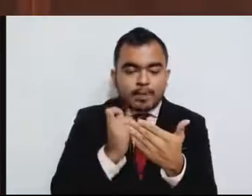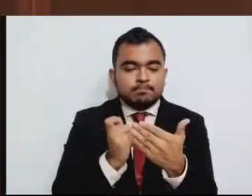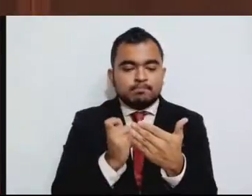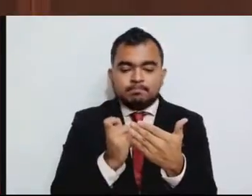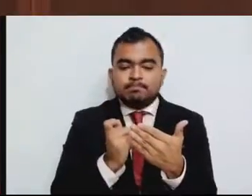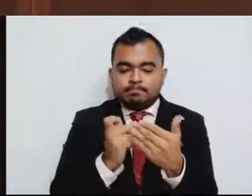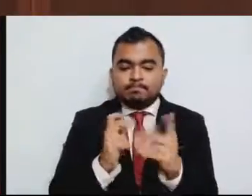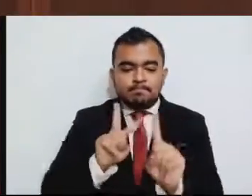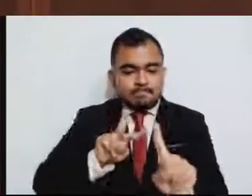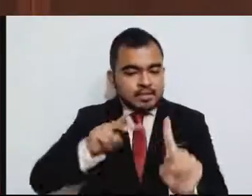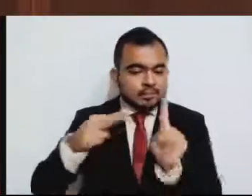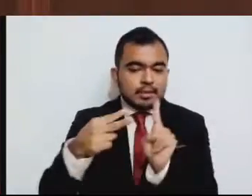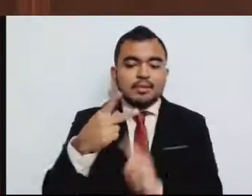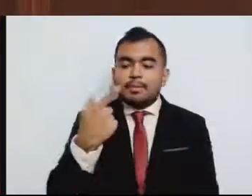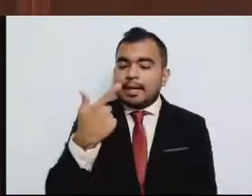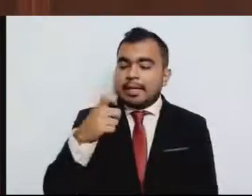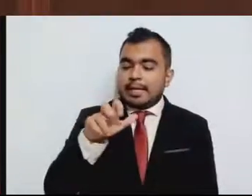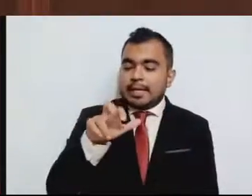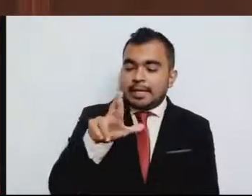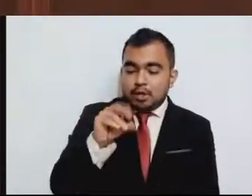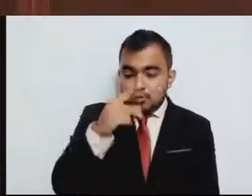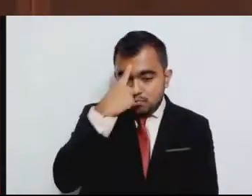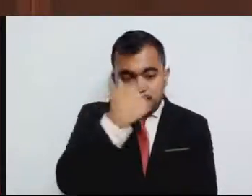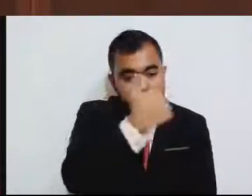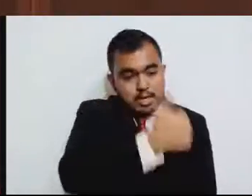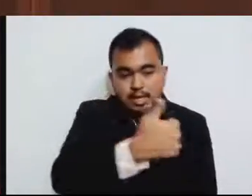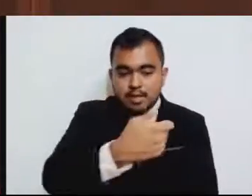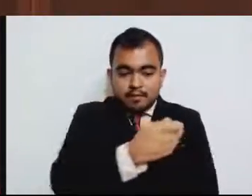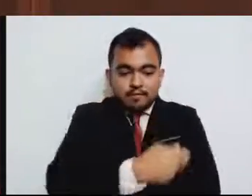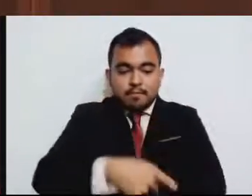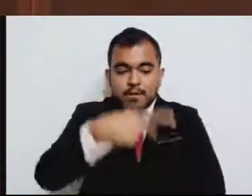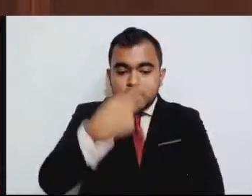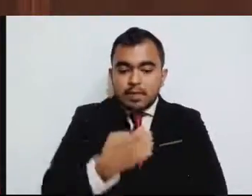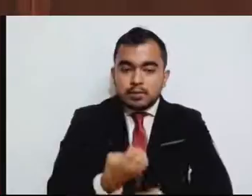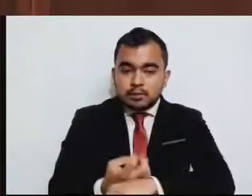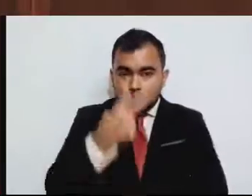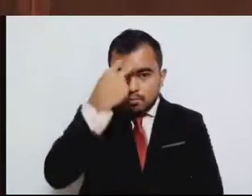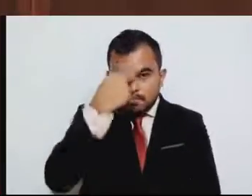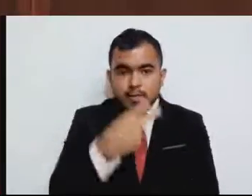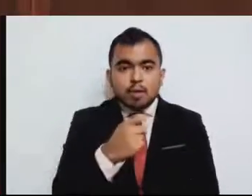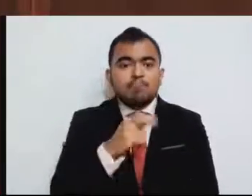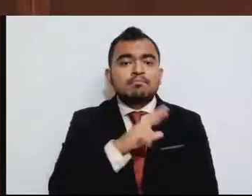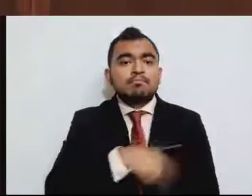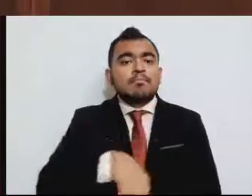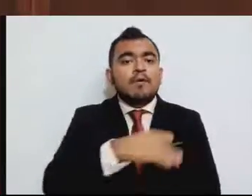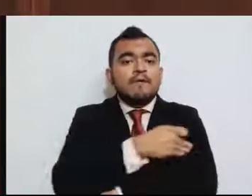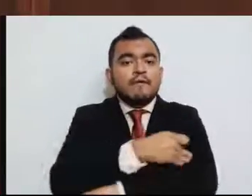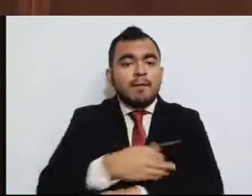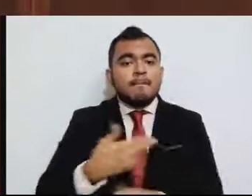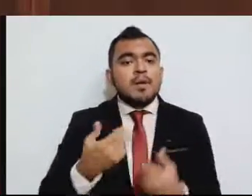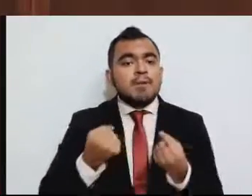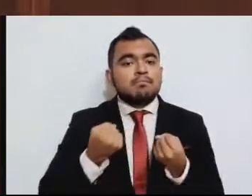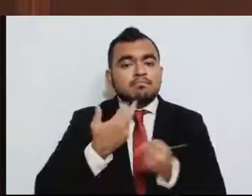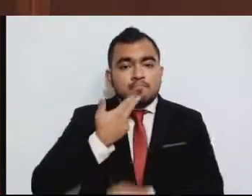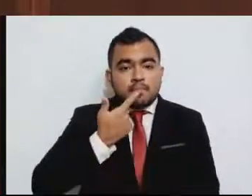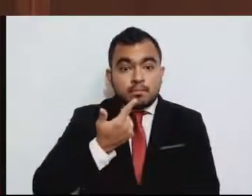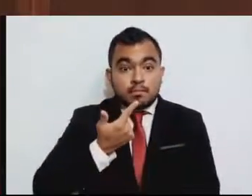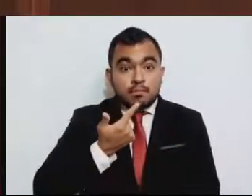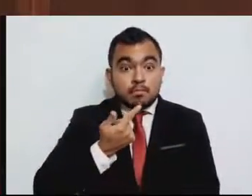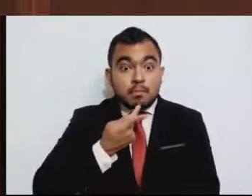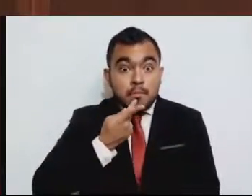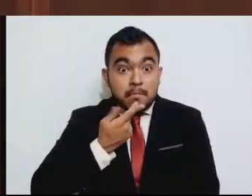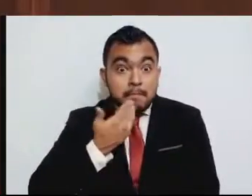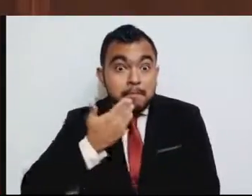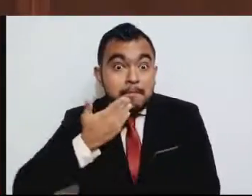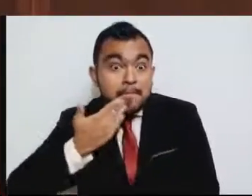permitan hacer que cada familia mexiquense sea una familia fuerte se oye bien pero es terrible el resultado